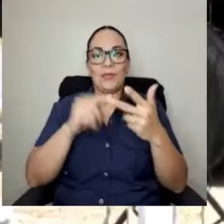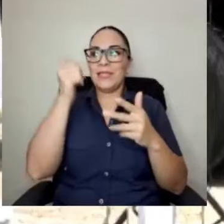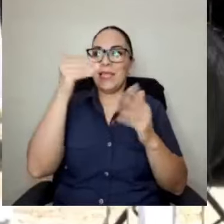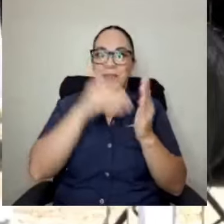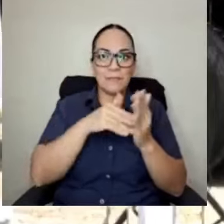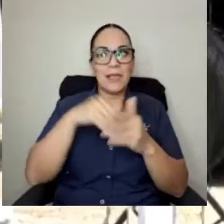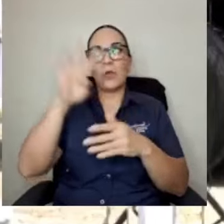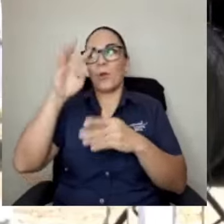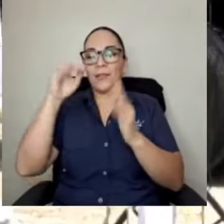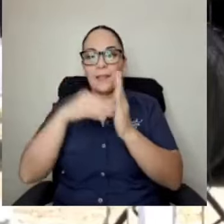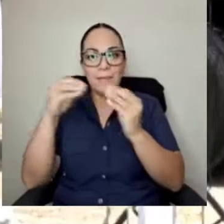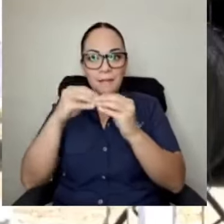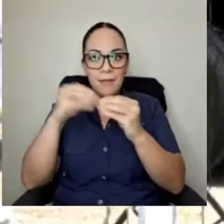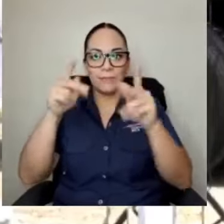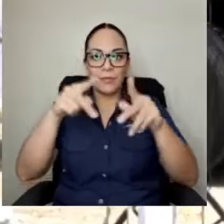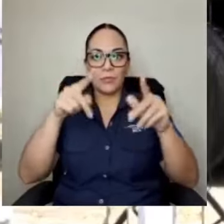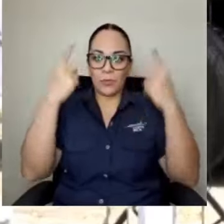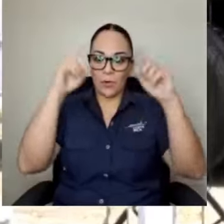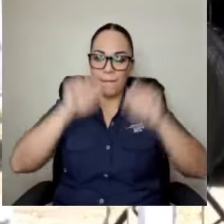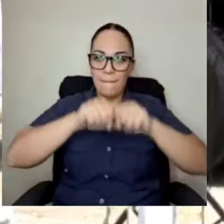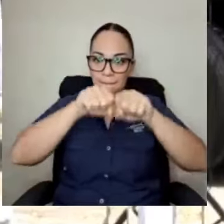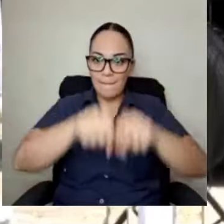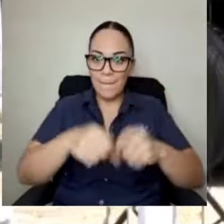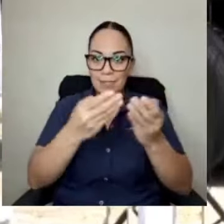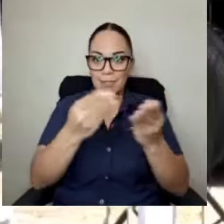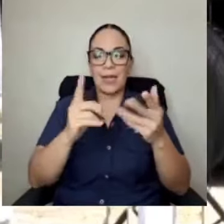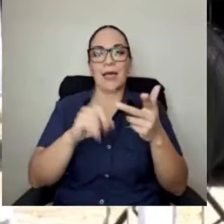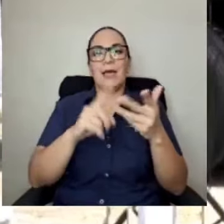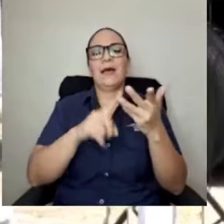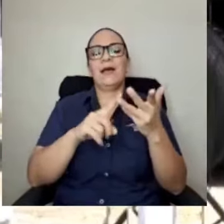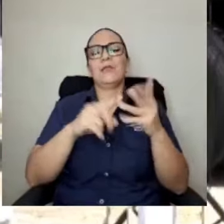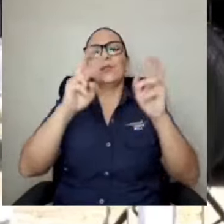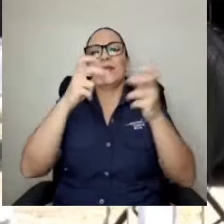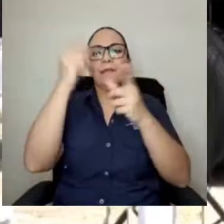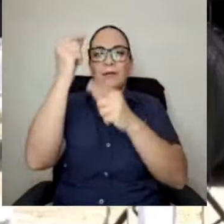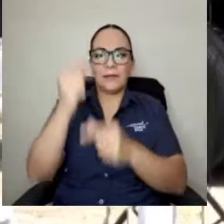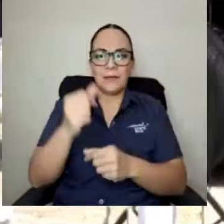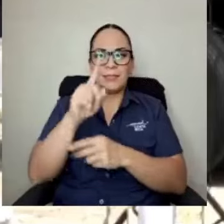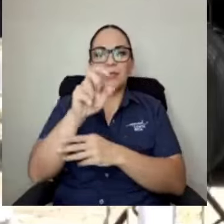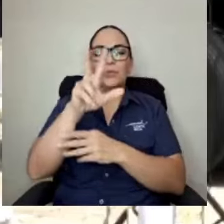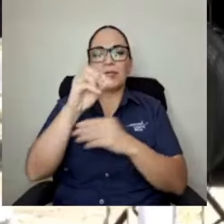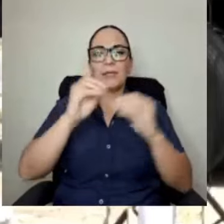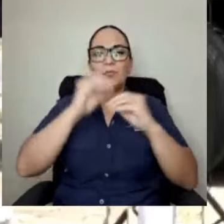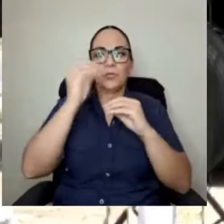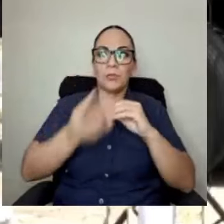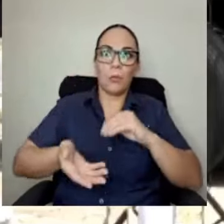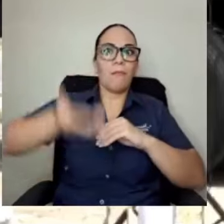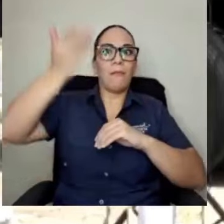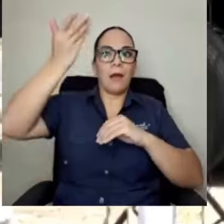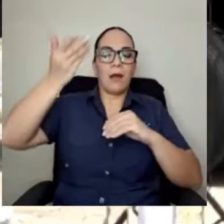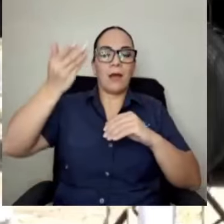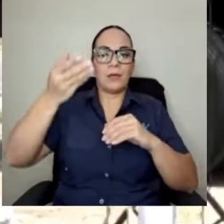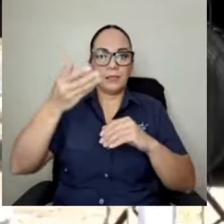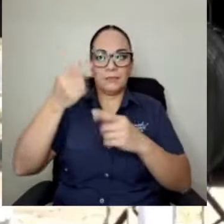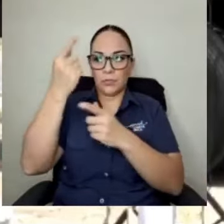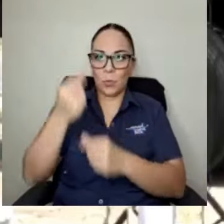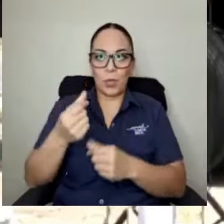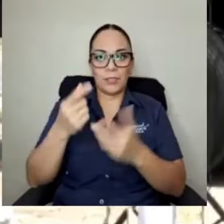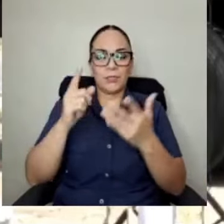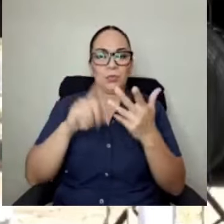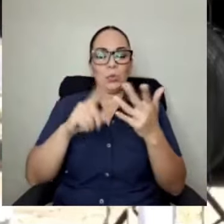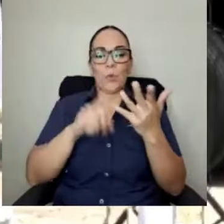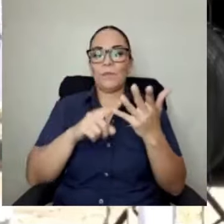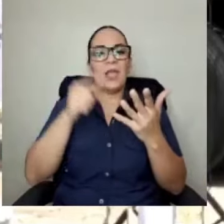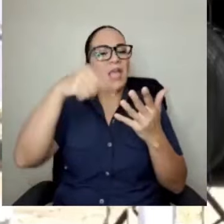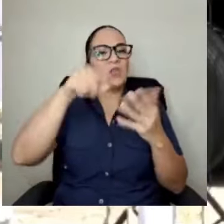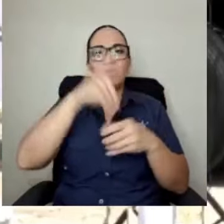Que el presupuesto, hablando de presupuesto de infraestructura, es 130% más. Que los grupos